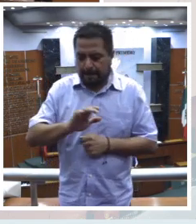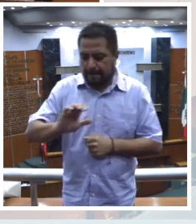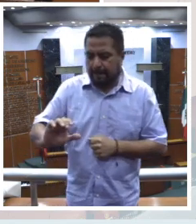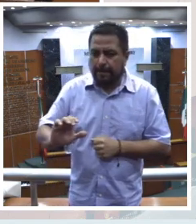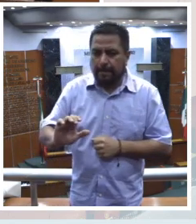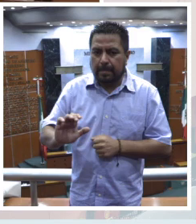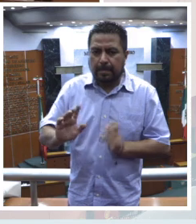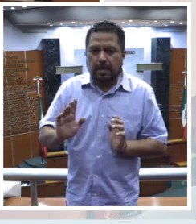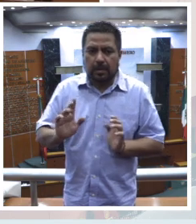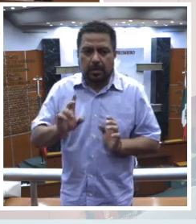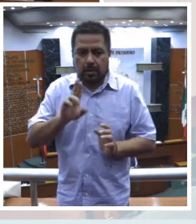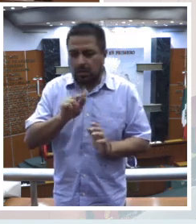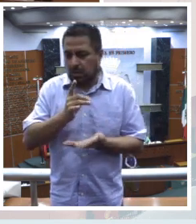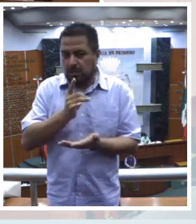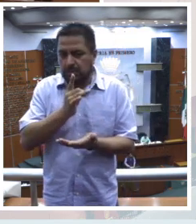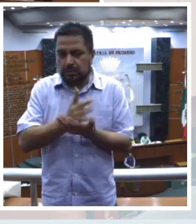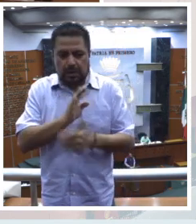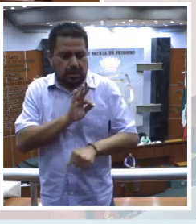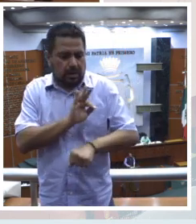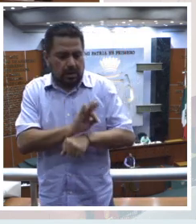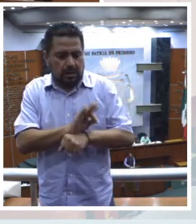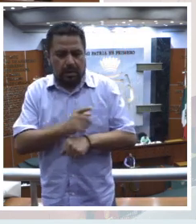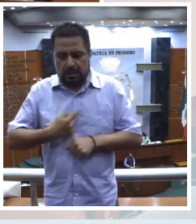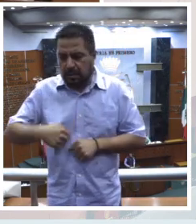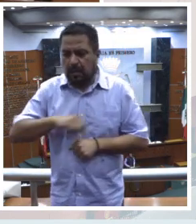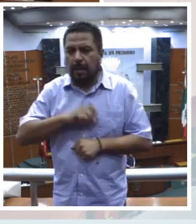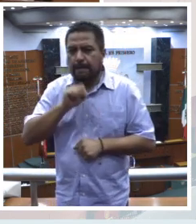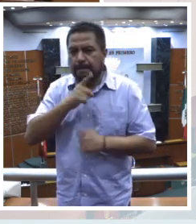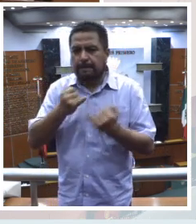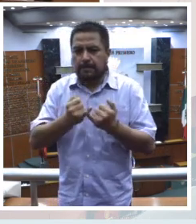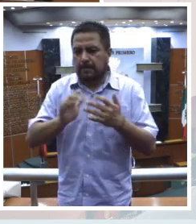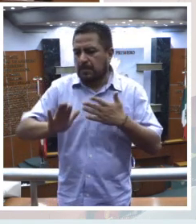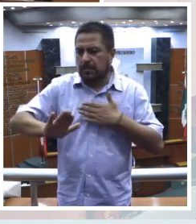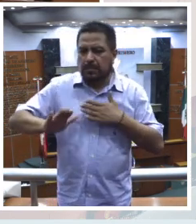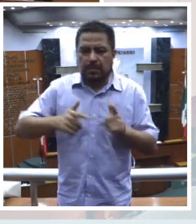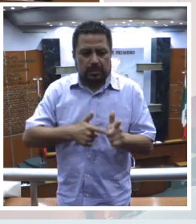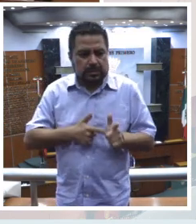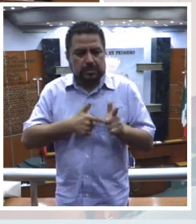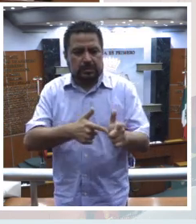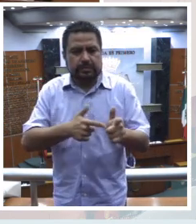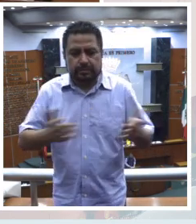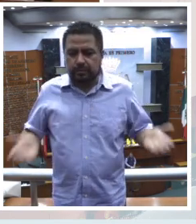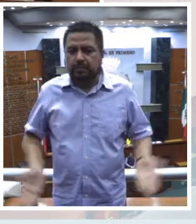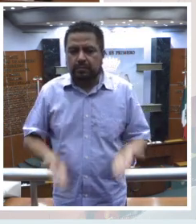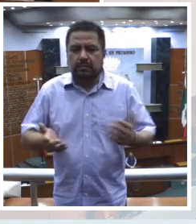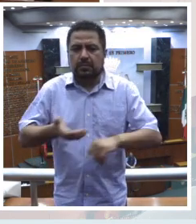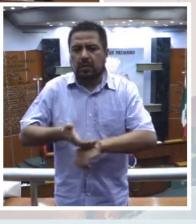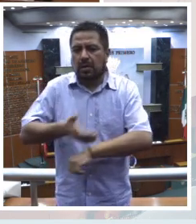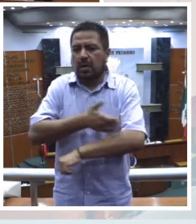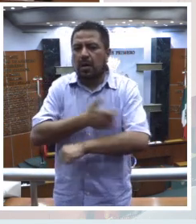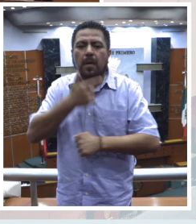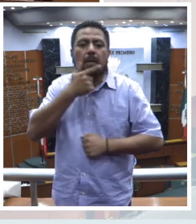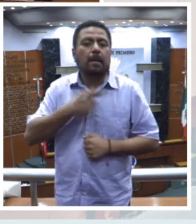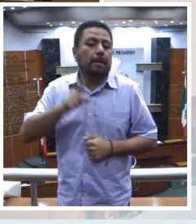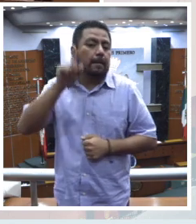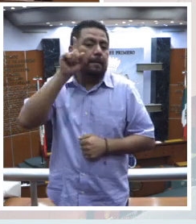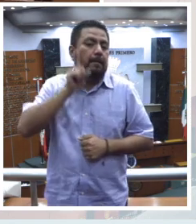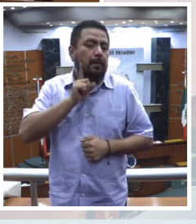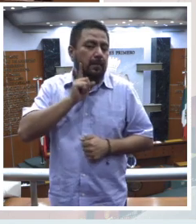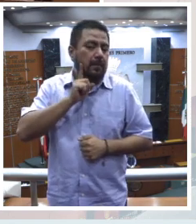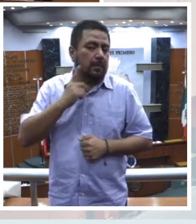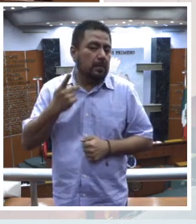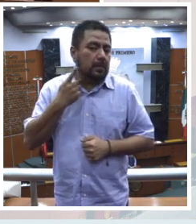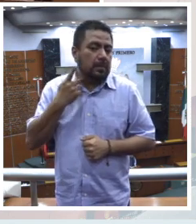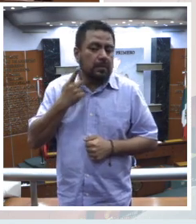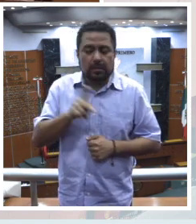Ciudadano no solamente respaldamos, sino que nos comprometemos a seguir impulsando. Compañeras y compañeros